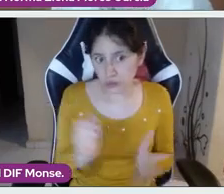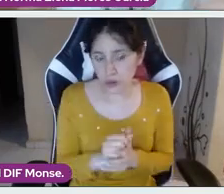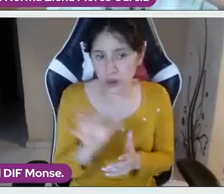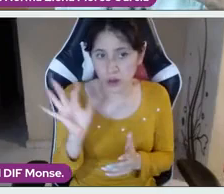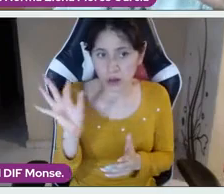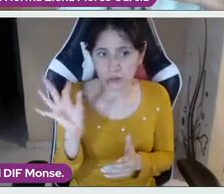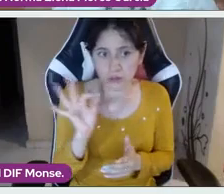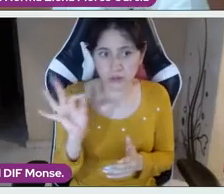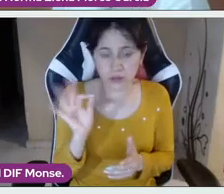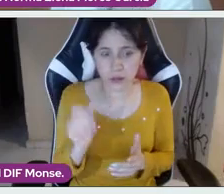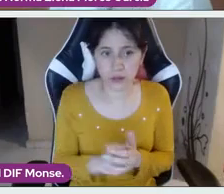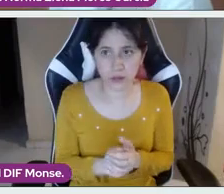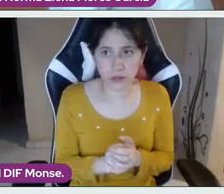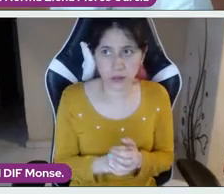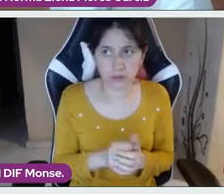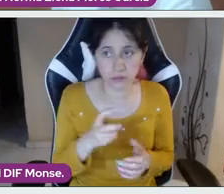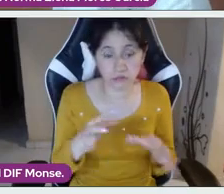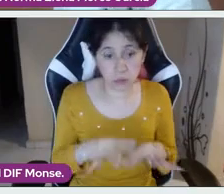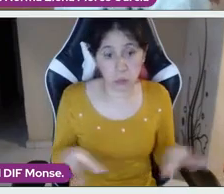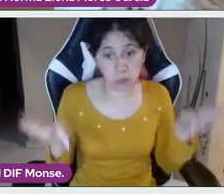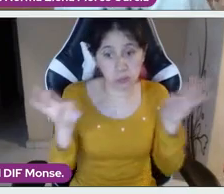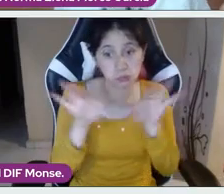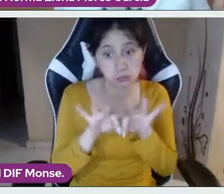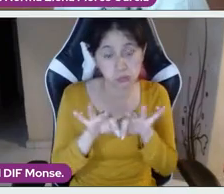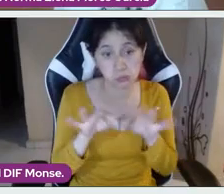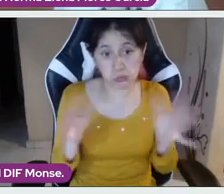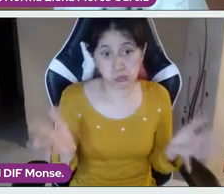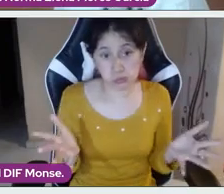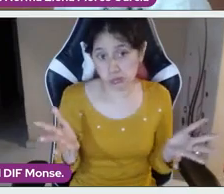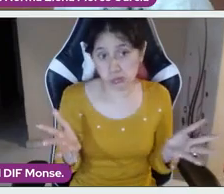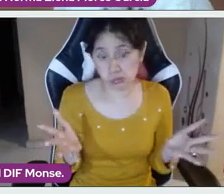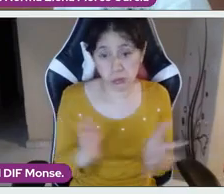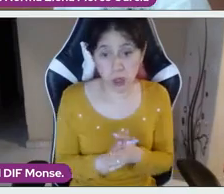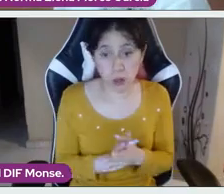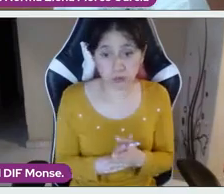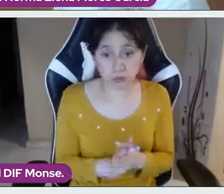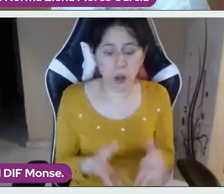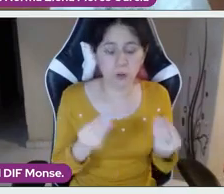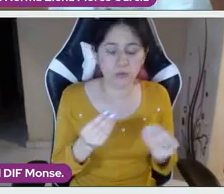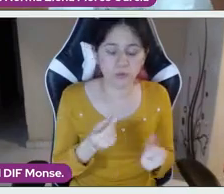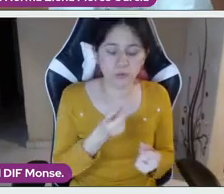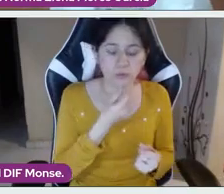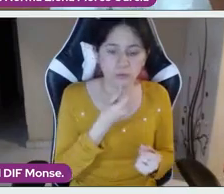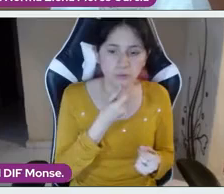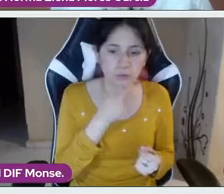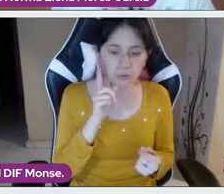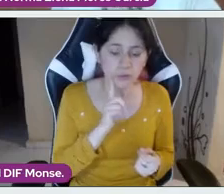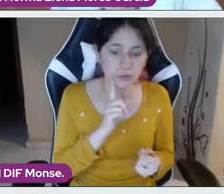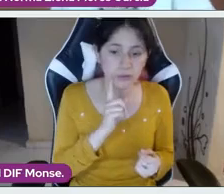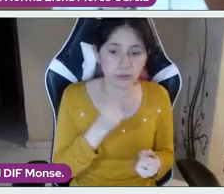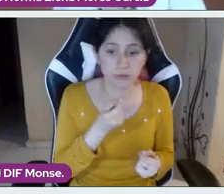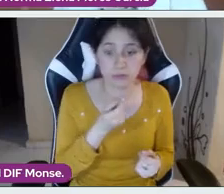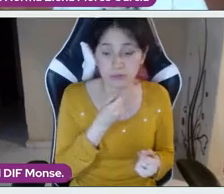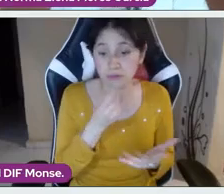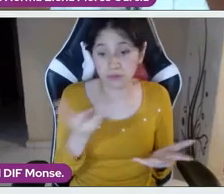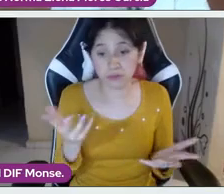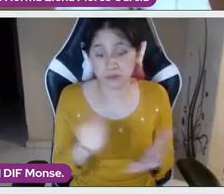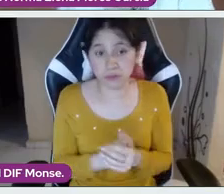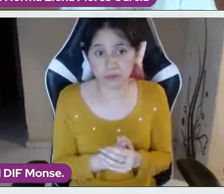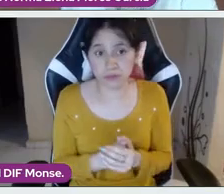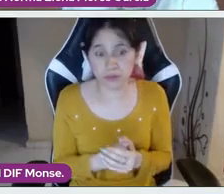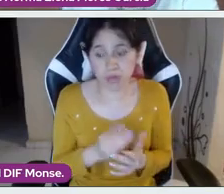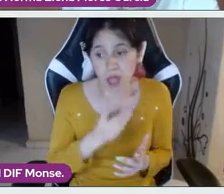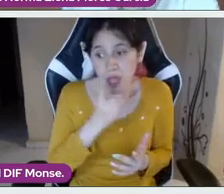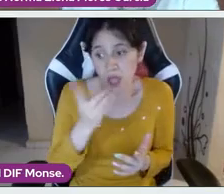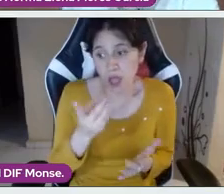o un énfasis en que hay muchas niñas, niños, ¿no?, que refieren no haber tenido y no tener